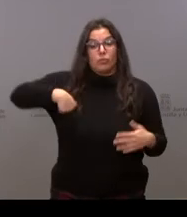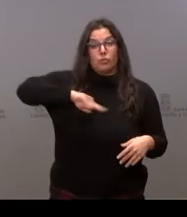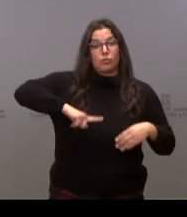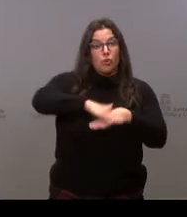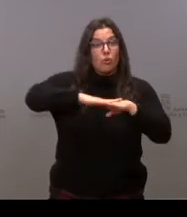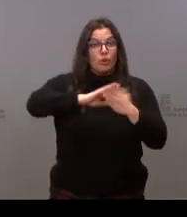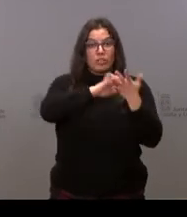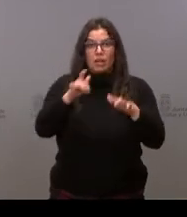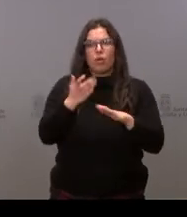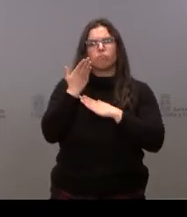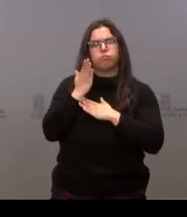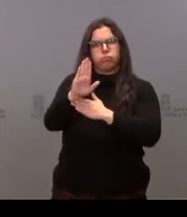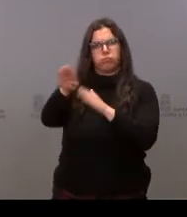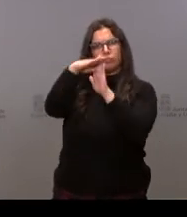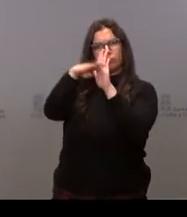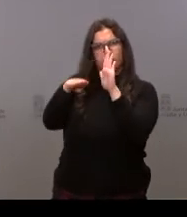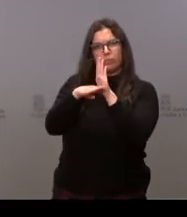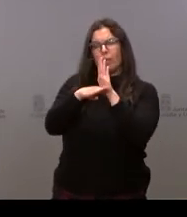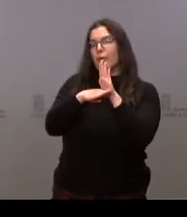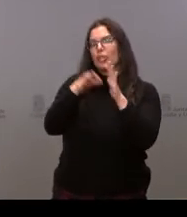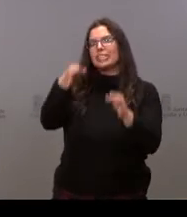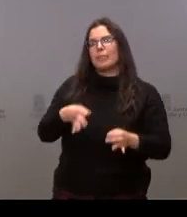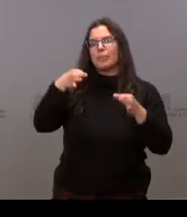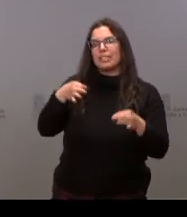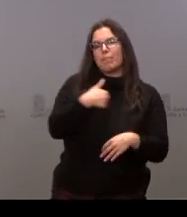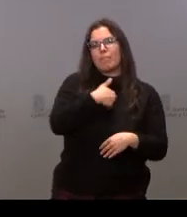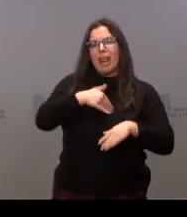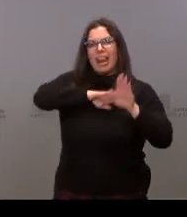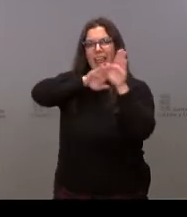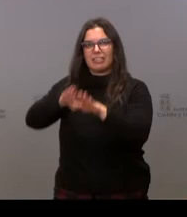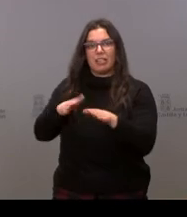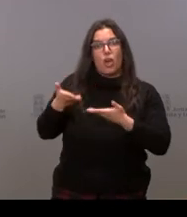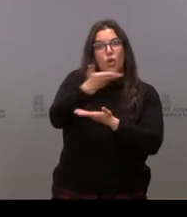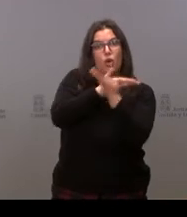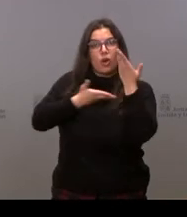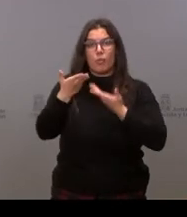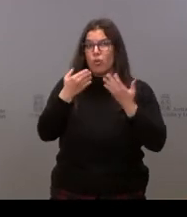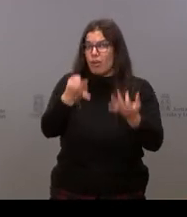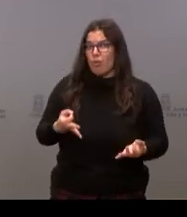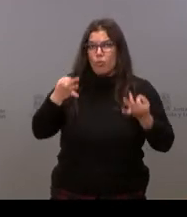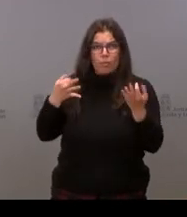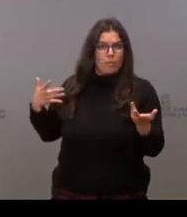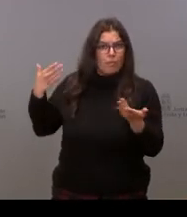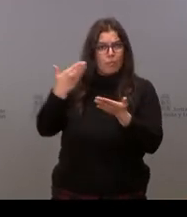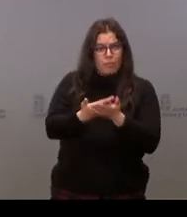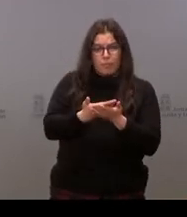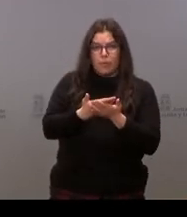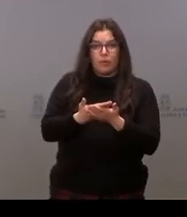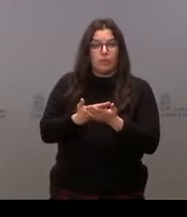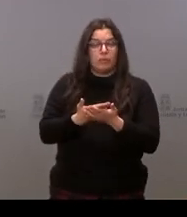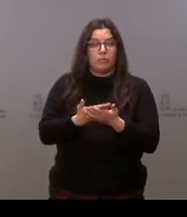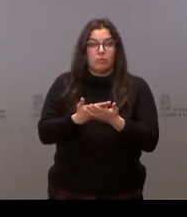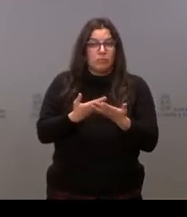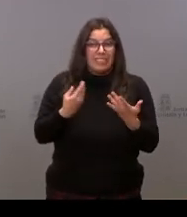león va a llevar una posición de lealtad de colaboración como lo hemos llevado siempre en todo este tiempo